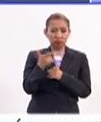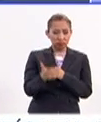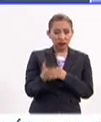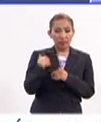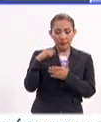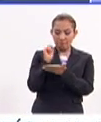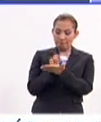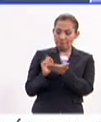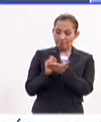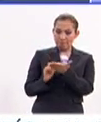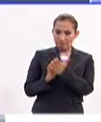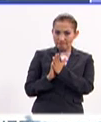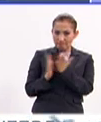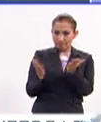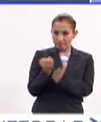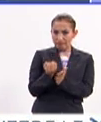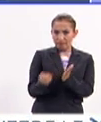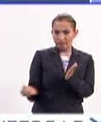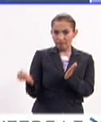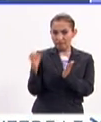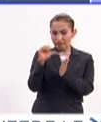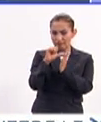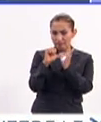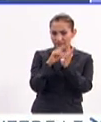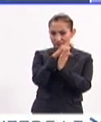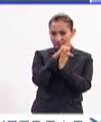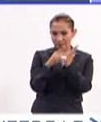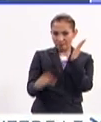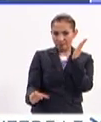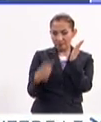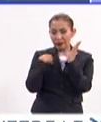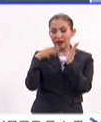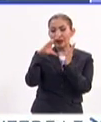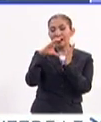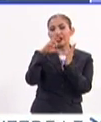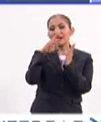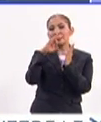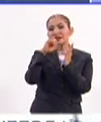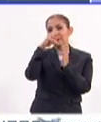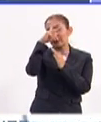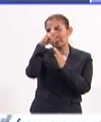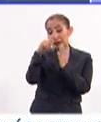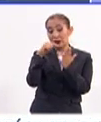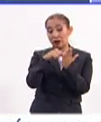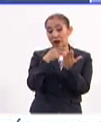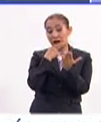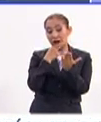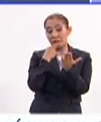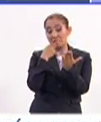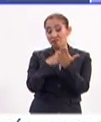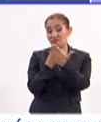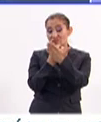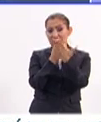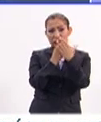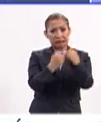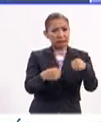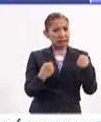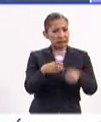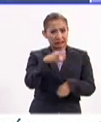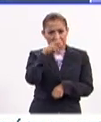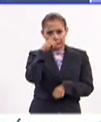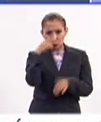1947 publica su famoso artículo de la crisis de México, en la cual va a hacer críticas muy